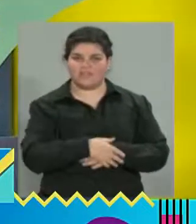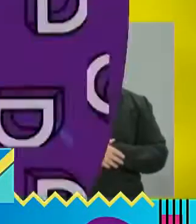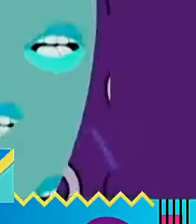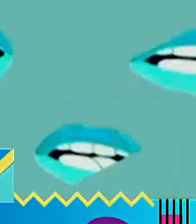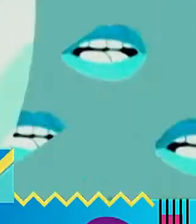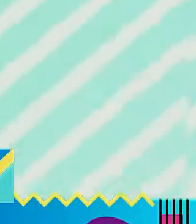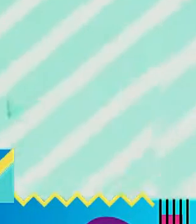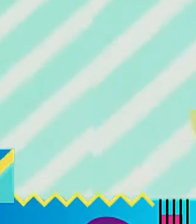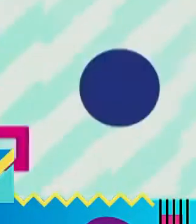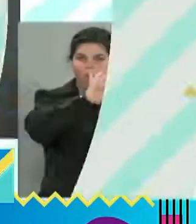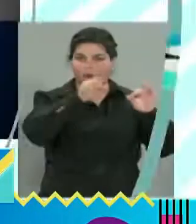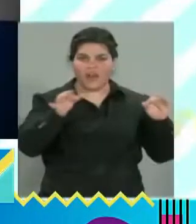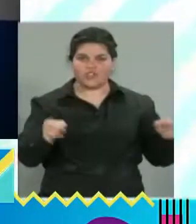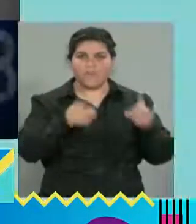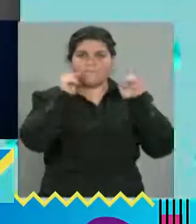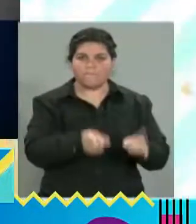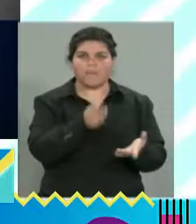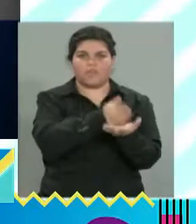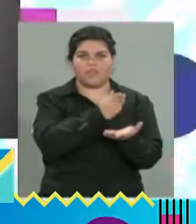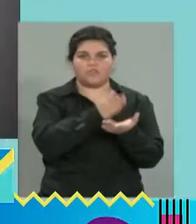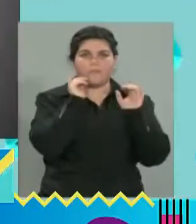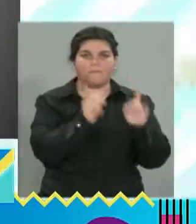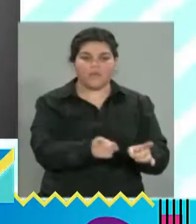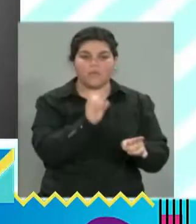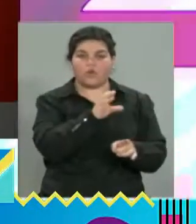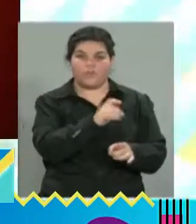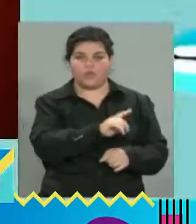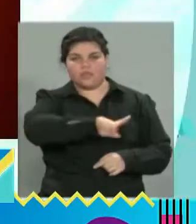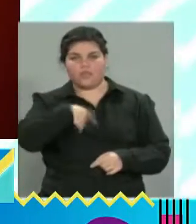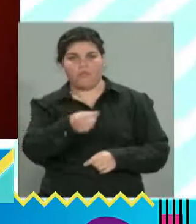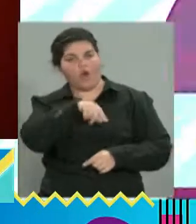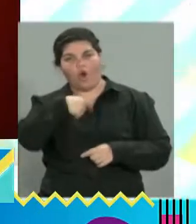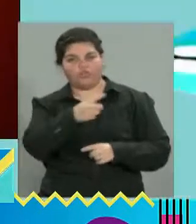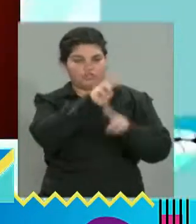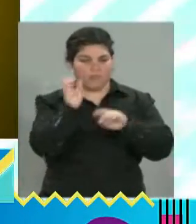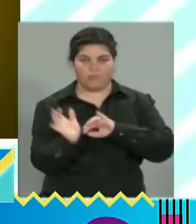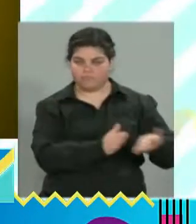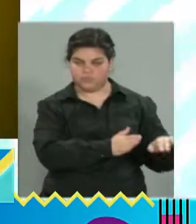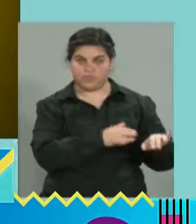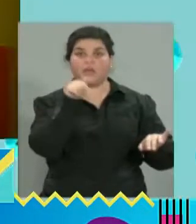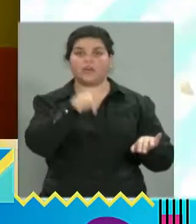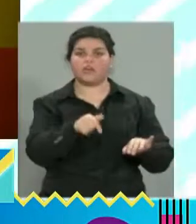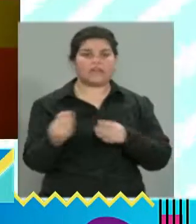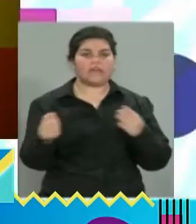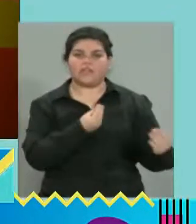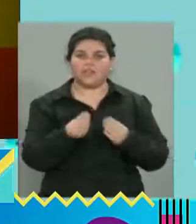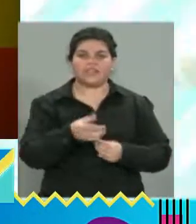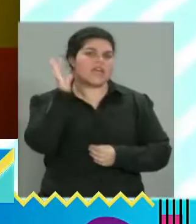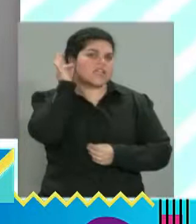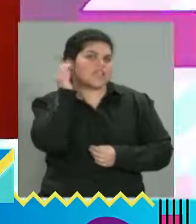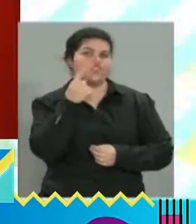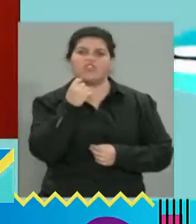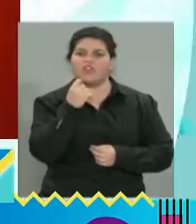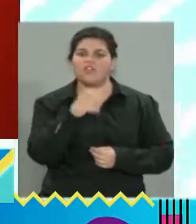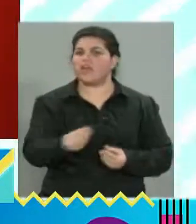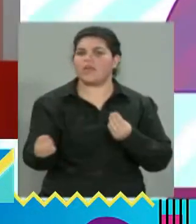el tema, como decía Daniel, de qué pasa con los niños y las niñas. Claro. Con los niños y las niñas pasa que antes